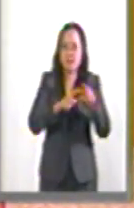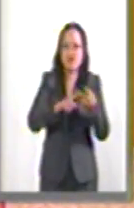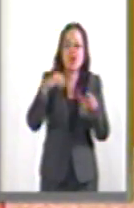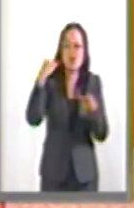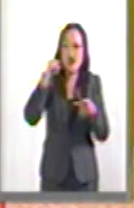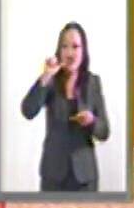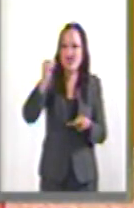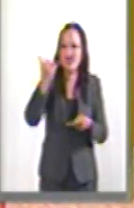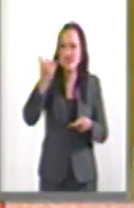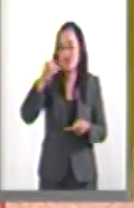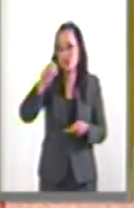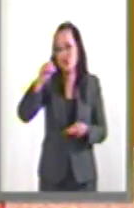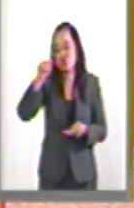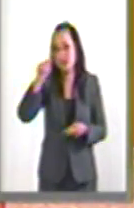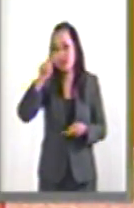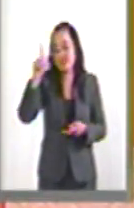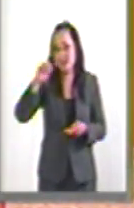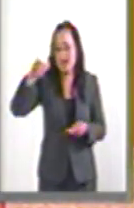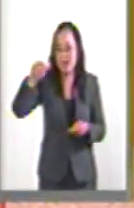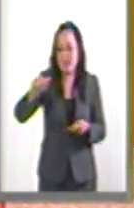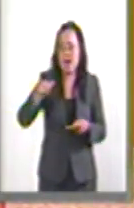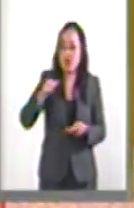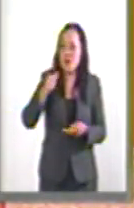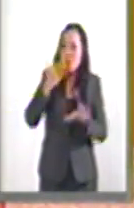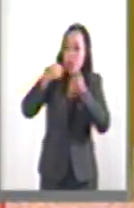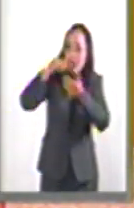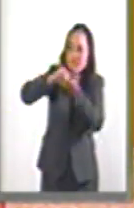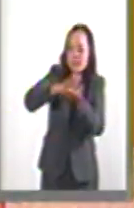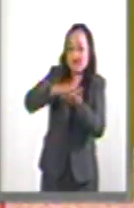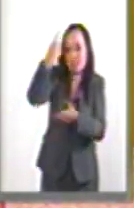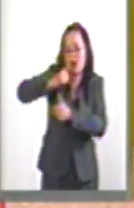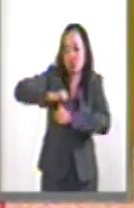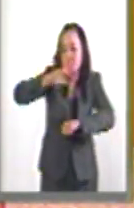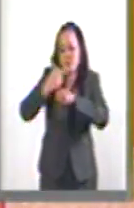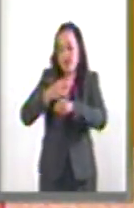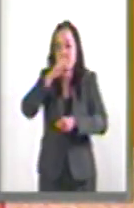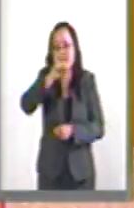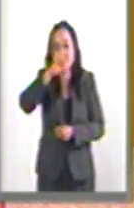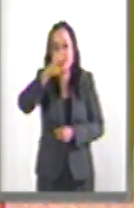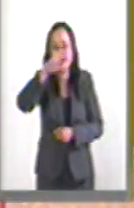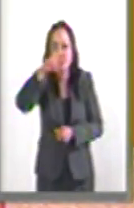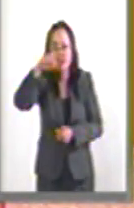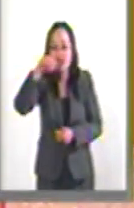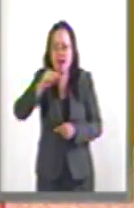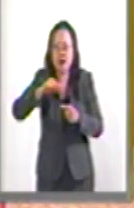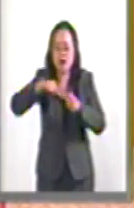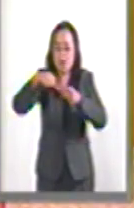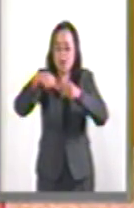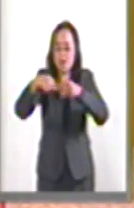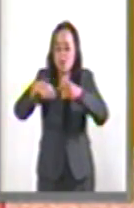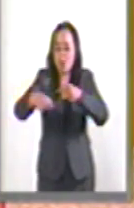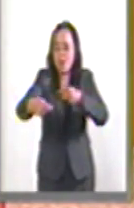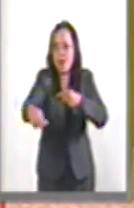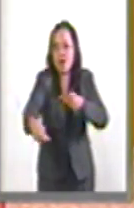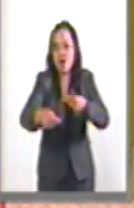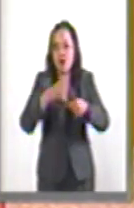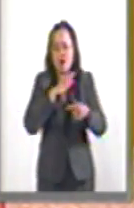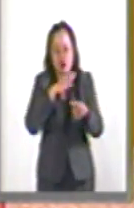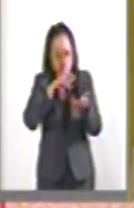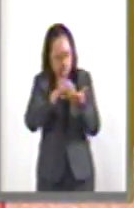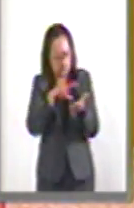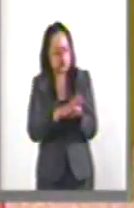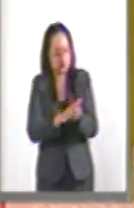¿por qué se ha negado a citar al titular de la Sedena y a investigar la cadena de mando? Y en un papel muy bonito, todo